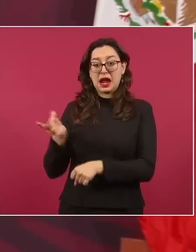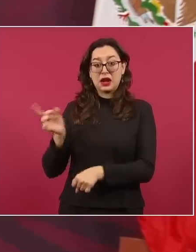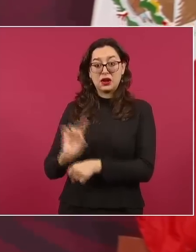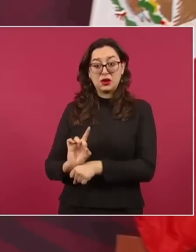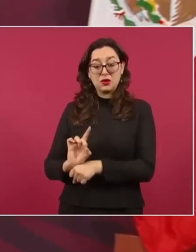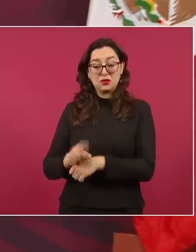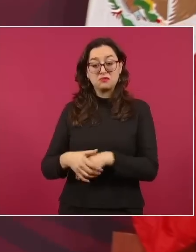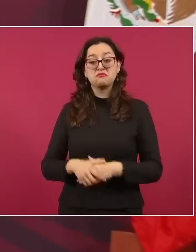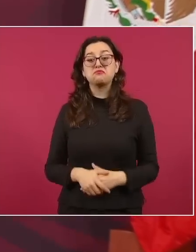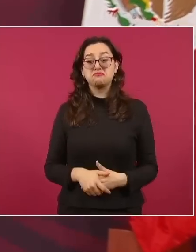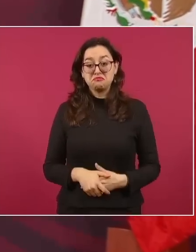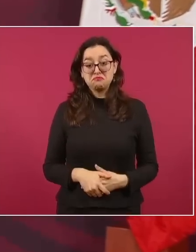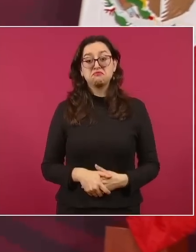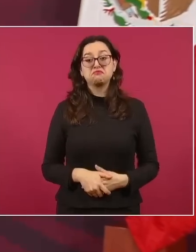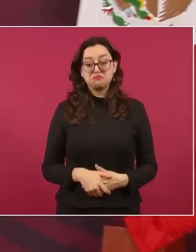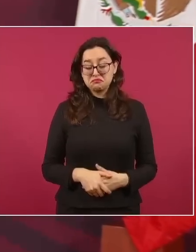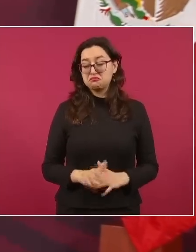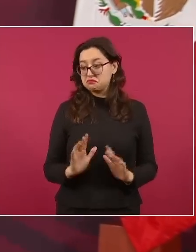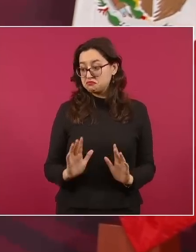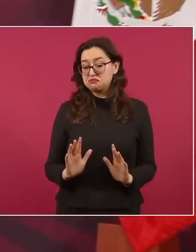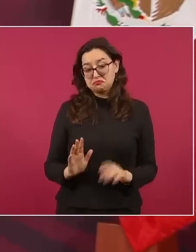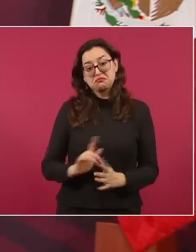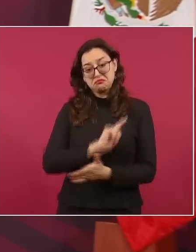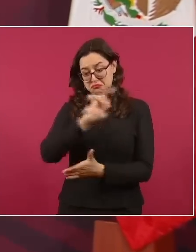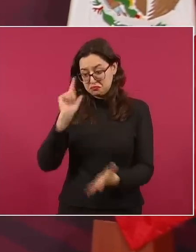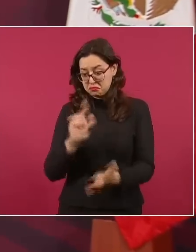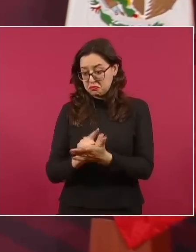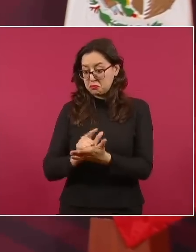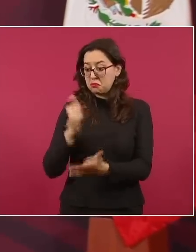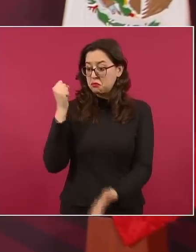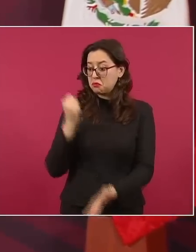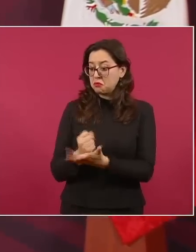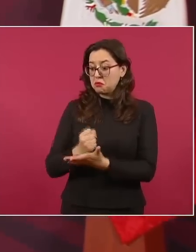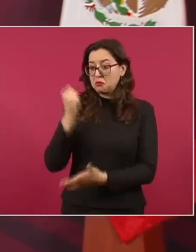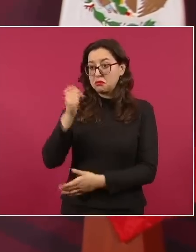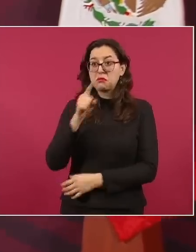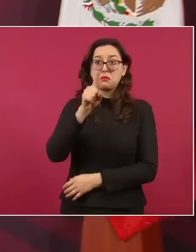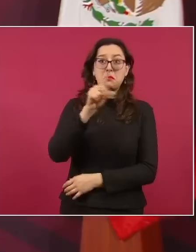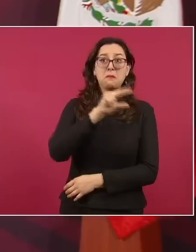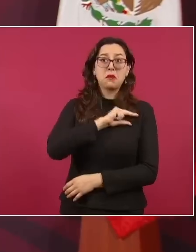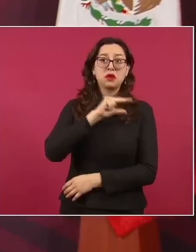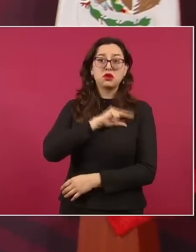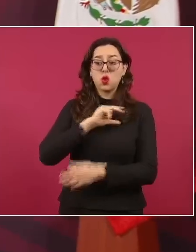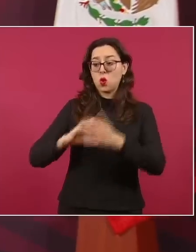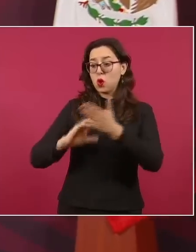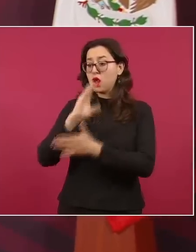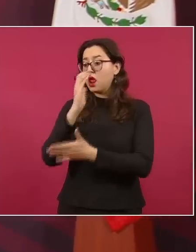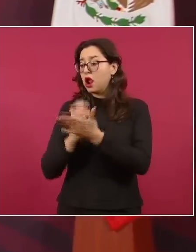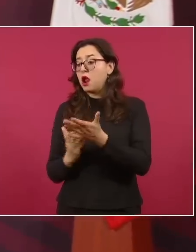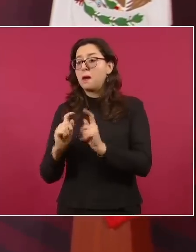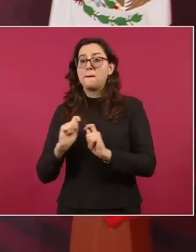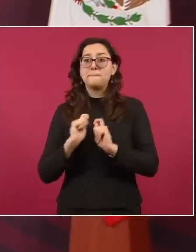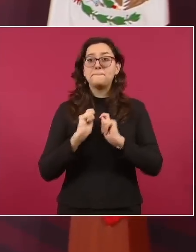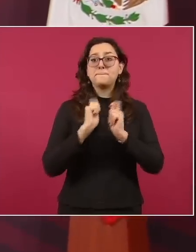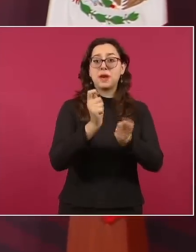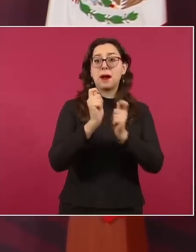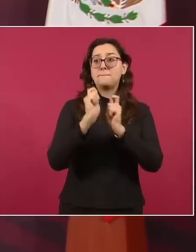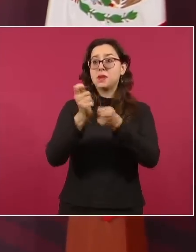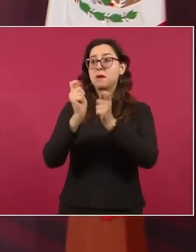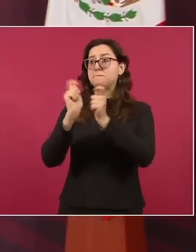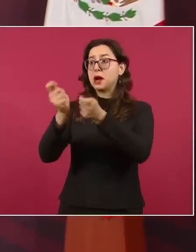¿Qué sucedió? Se dieron los contratos a las empresas nacionales, sobre